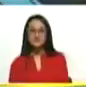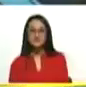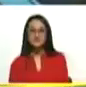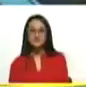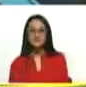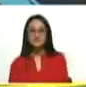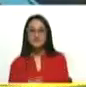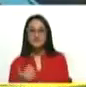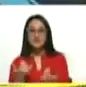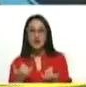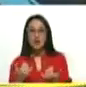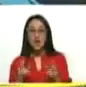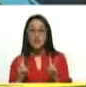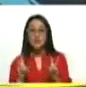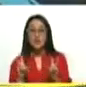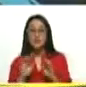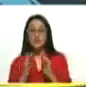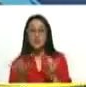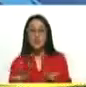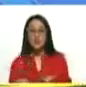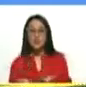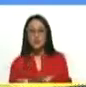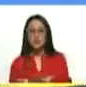Estamos en un nuevo mundo.